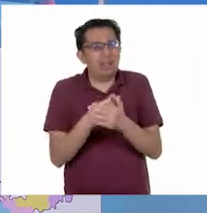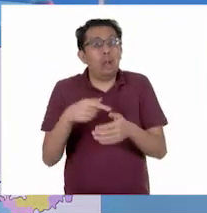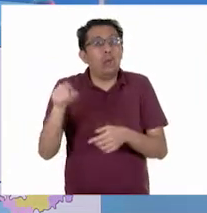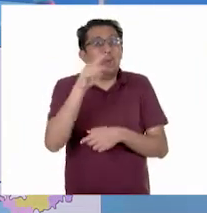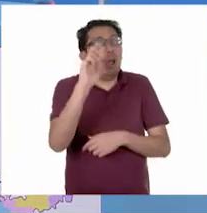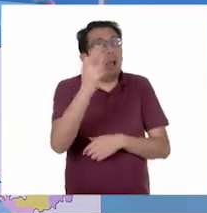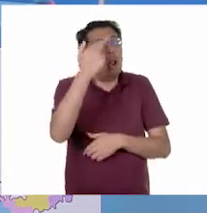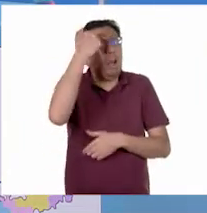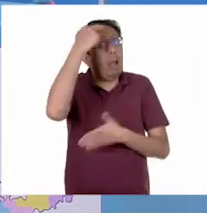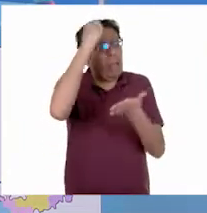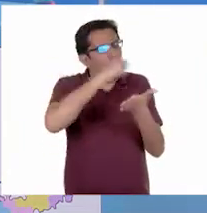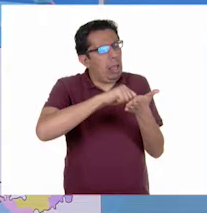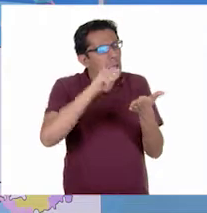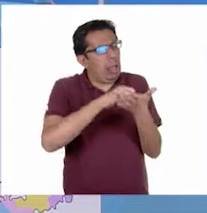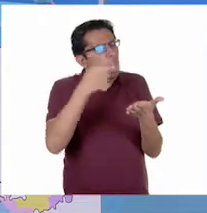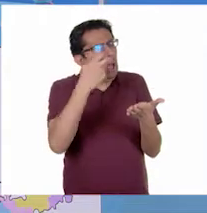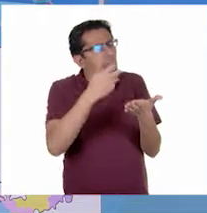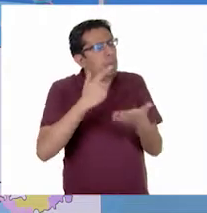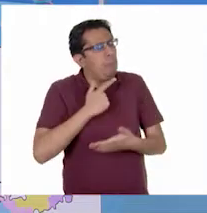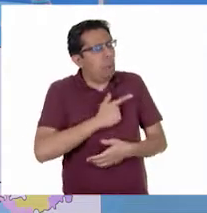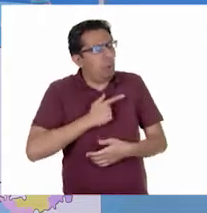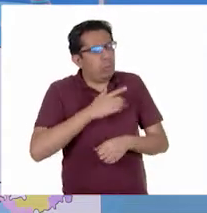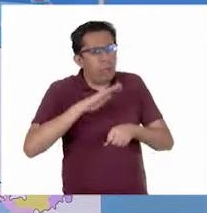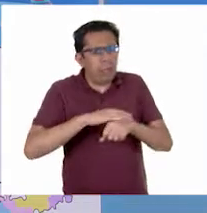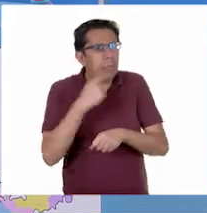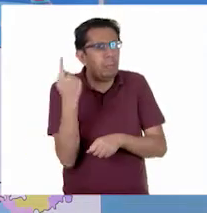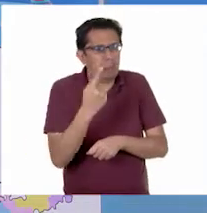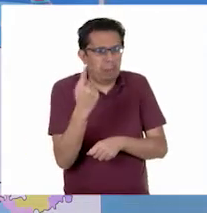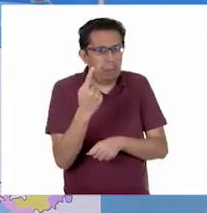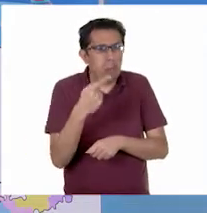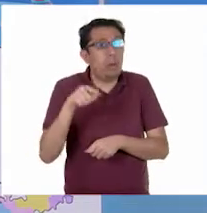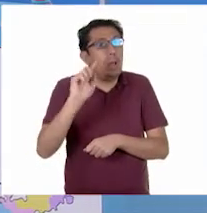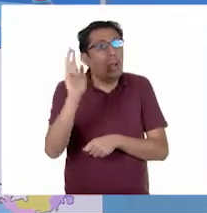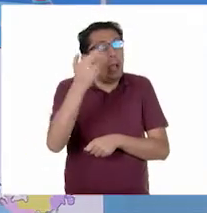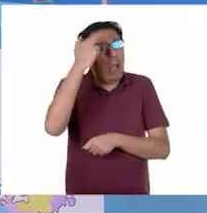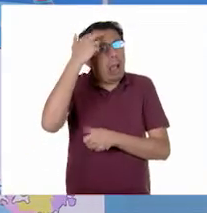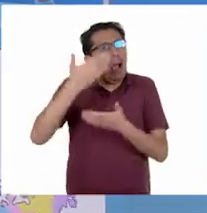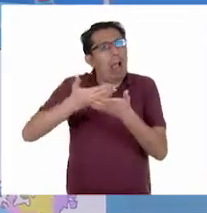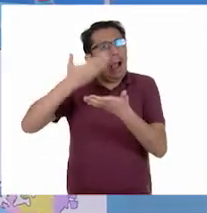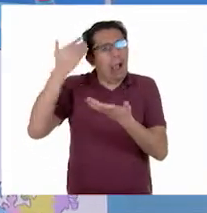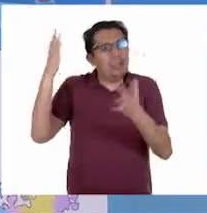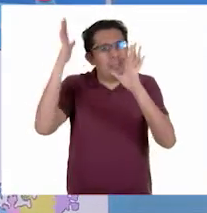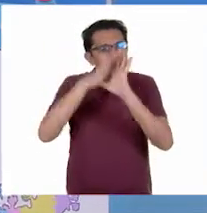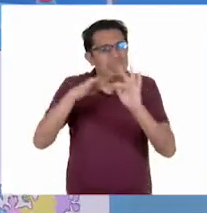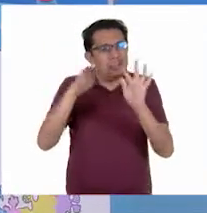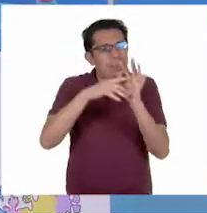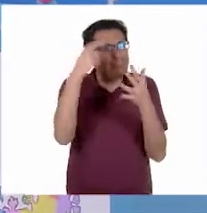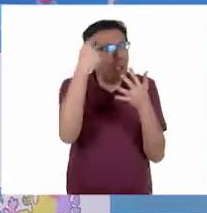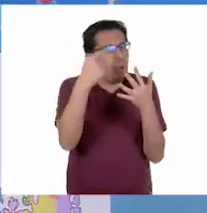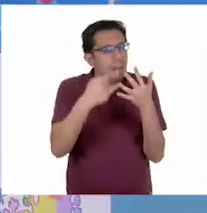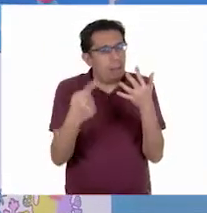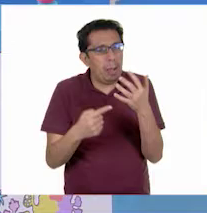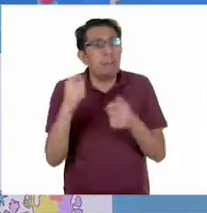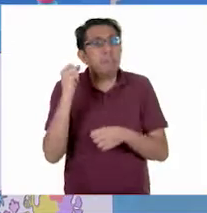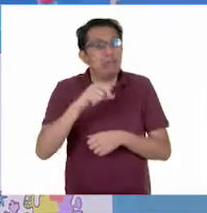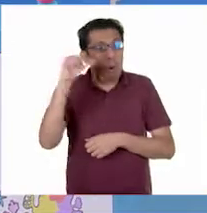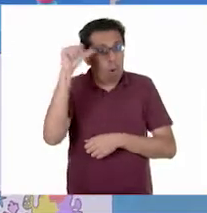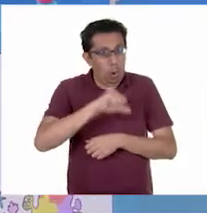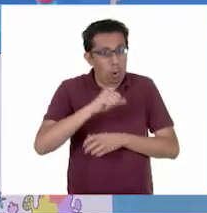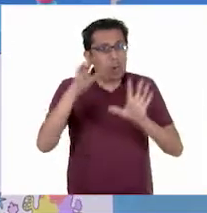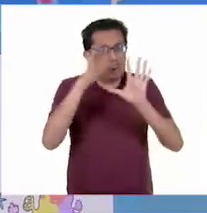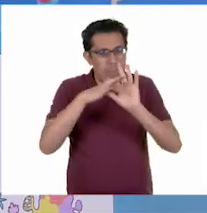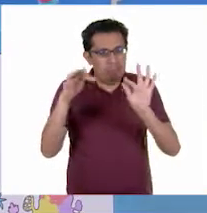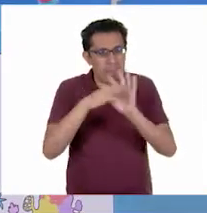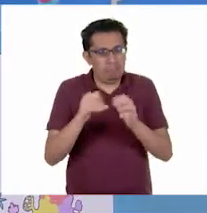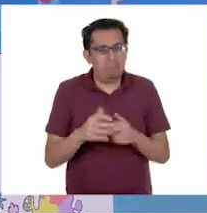escribir por qué les gusta, considerando lo trabajado en clases anteriores y, por supuesto, lo que veremos el día de hoy. Bueno, pues